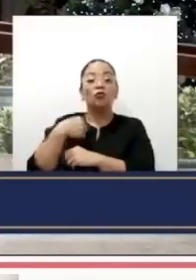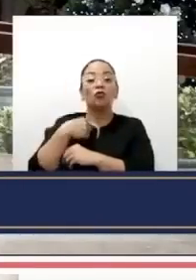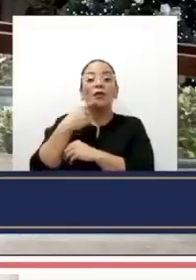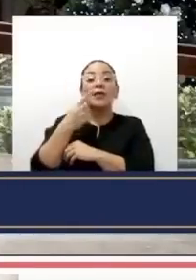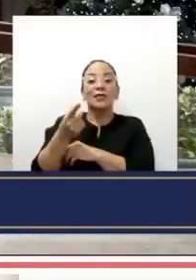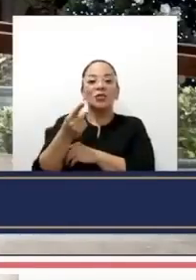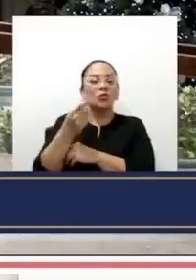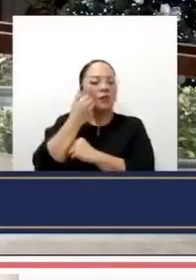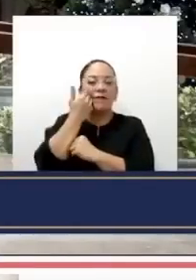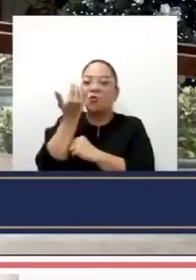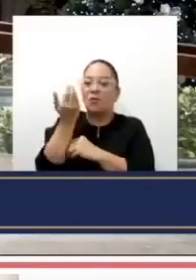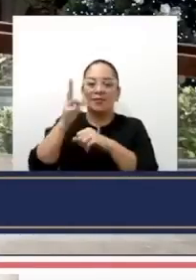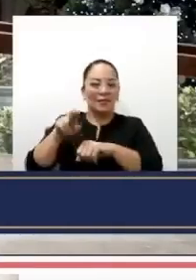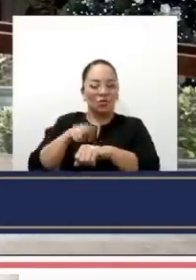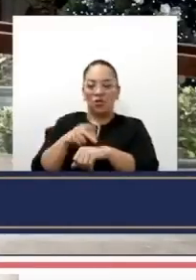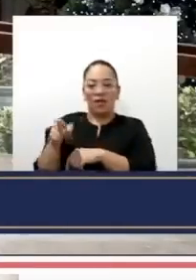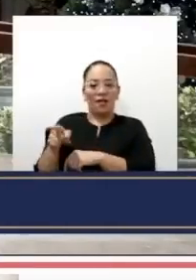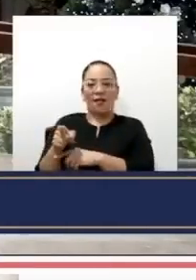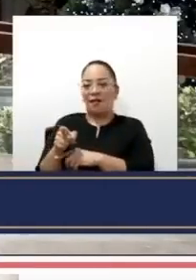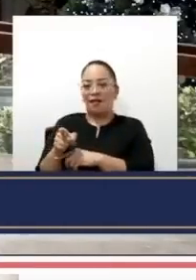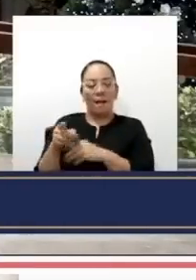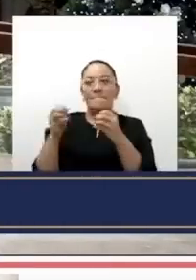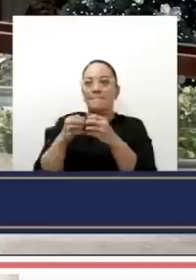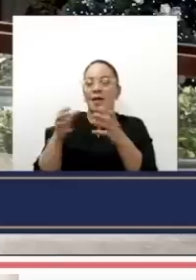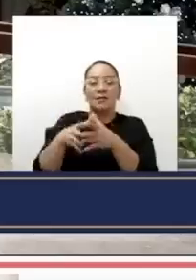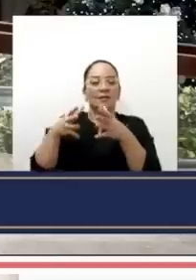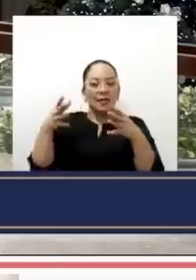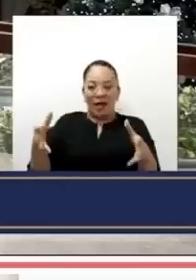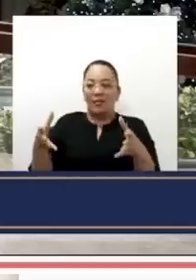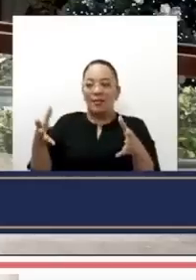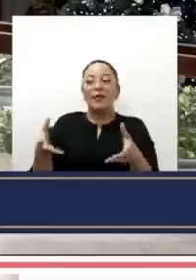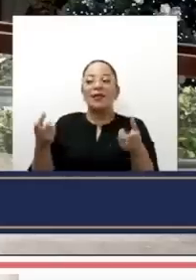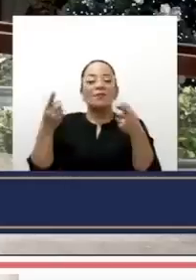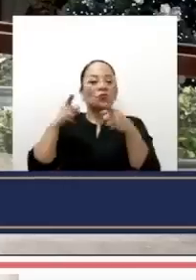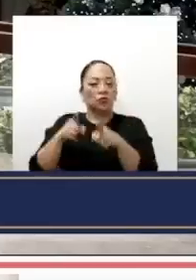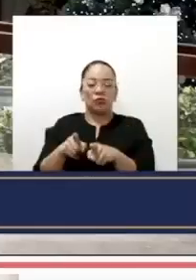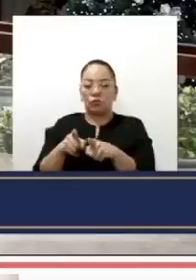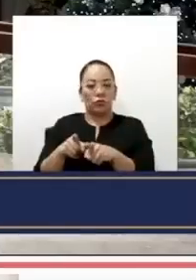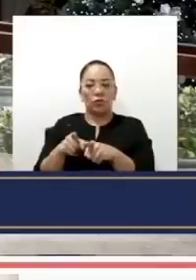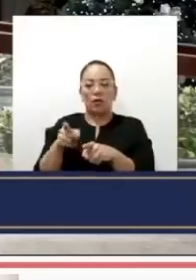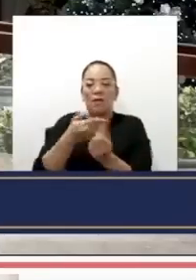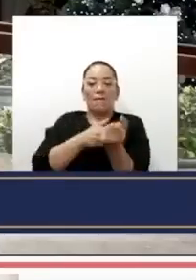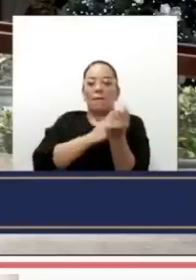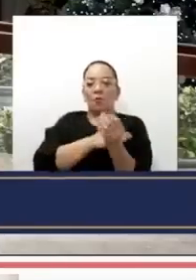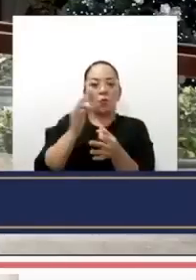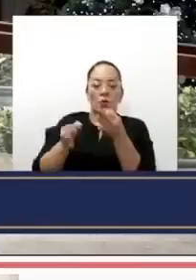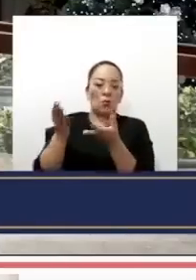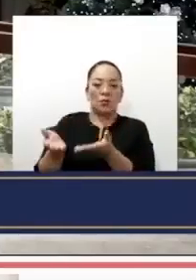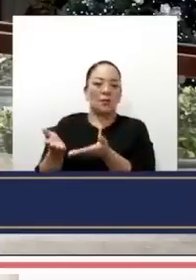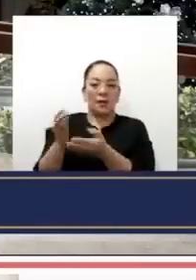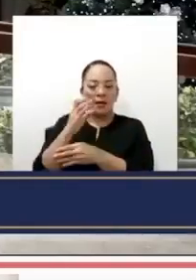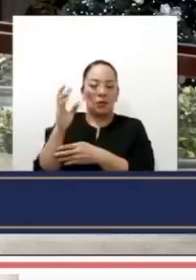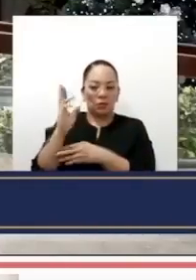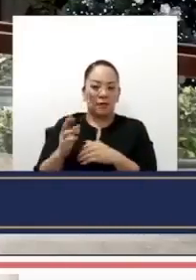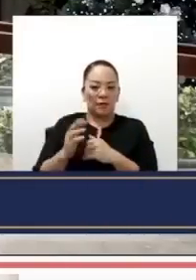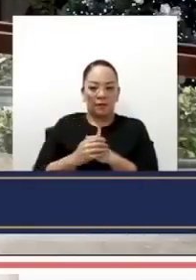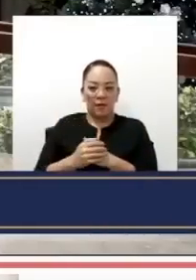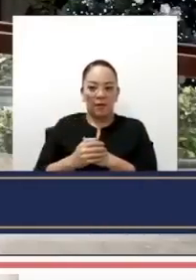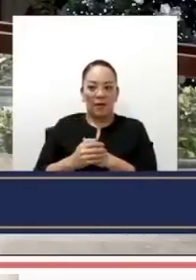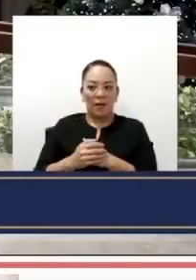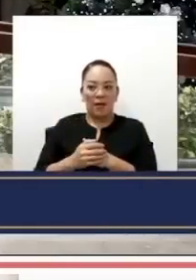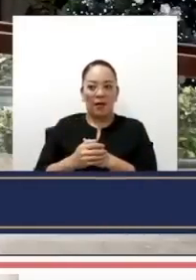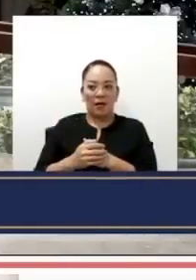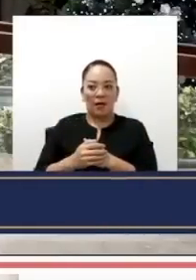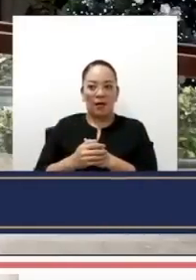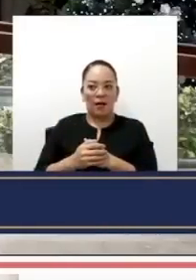de las vergüenzas nacionales más grandes que hemos visto al Poder Judicial en Costa Rica. Pero